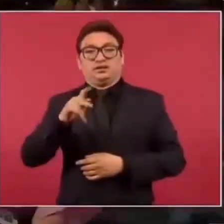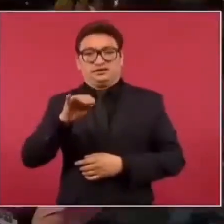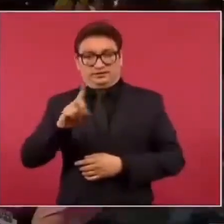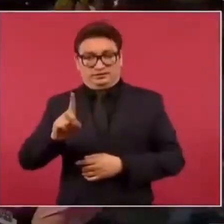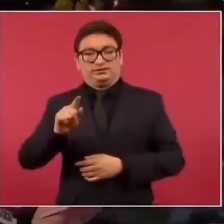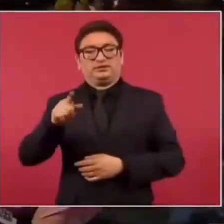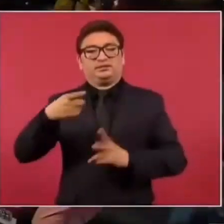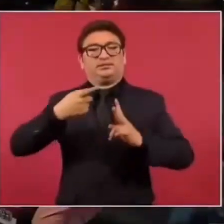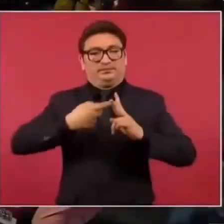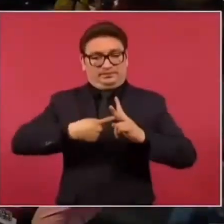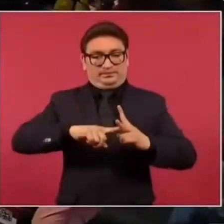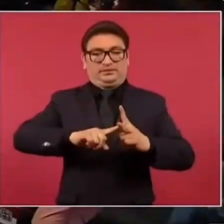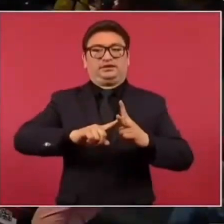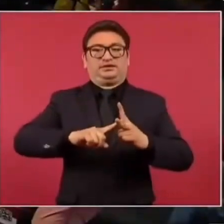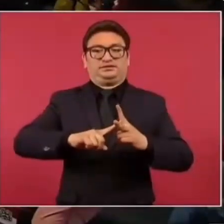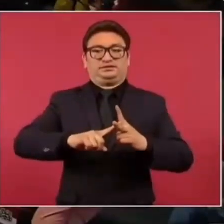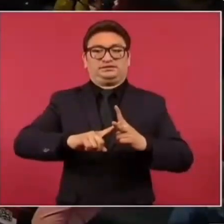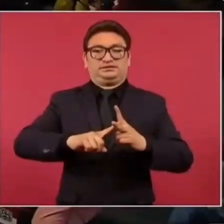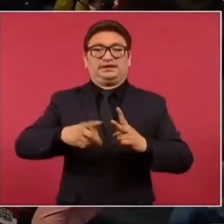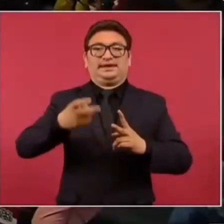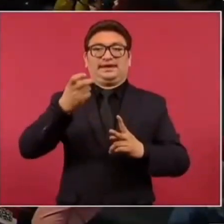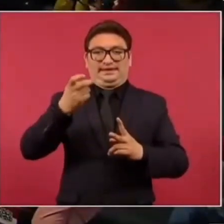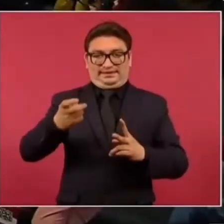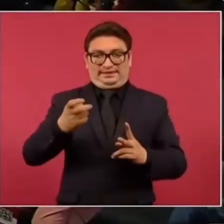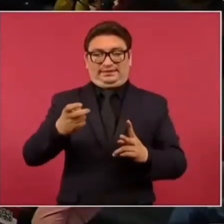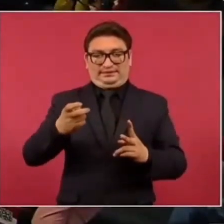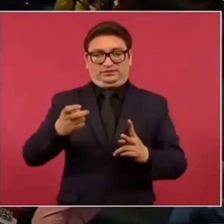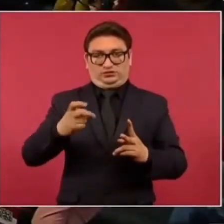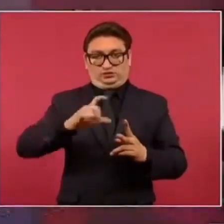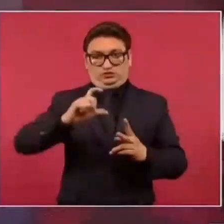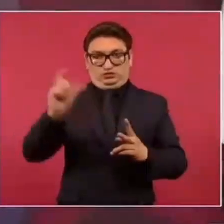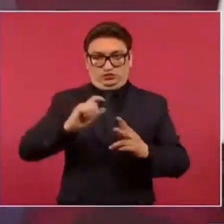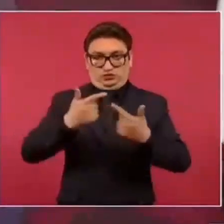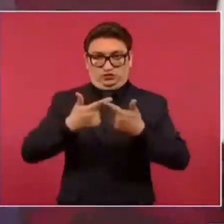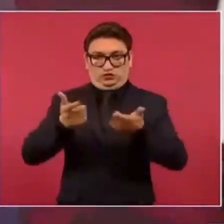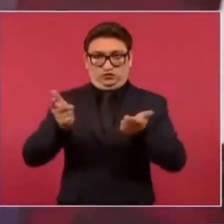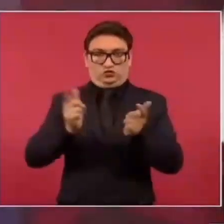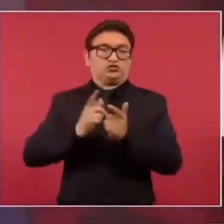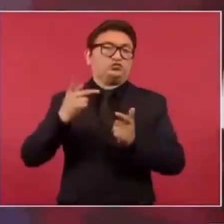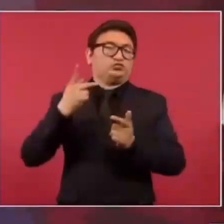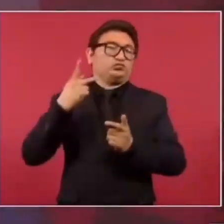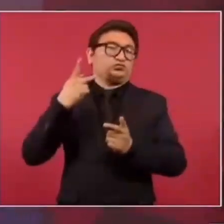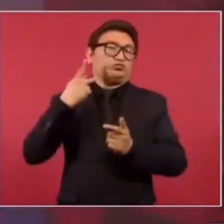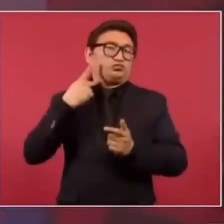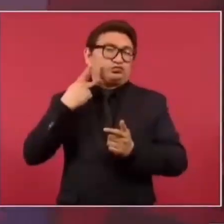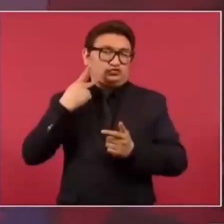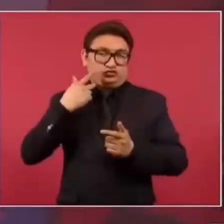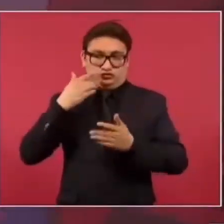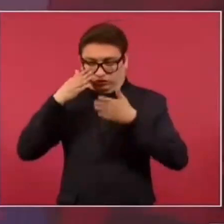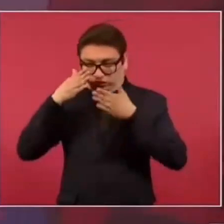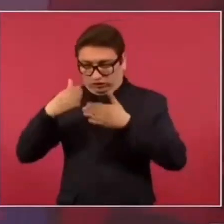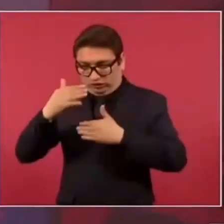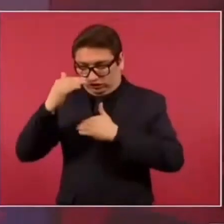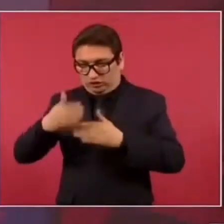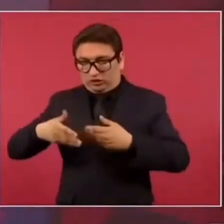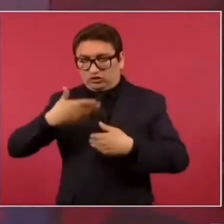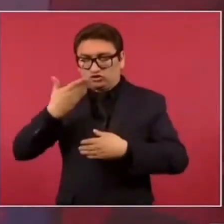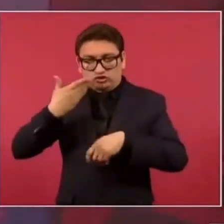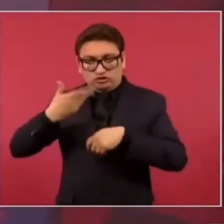exactamente cuando inicia la política neoliberal, a partir